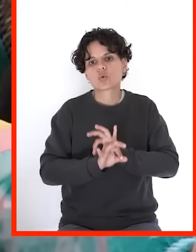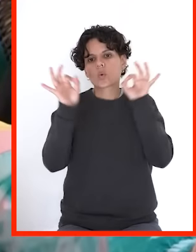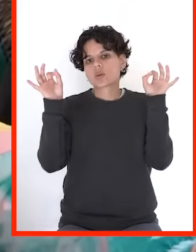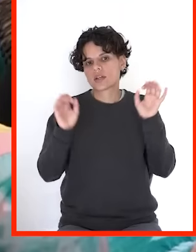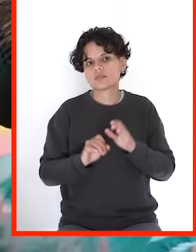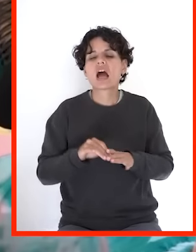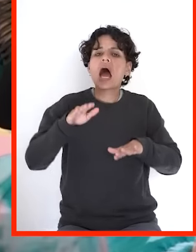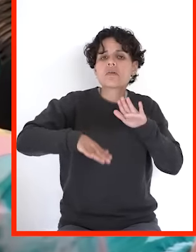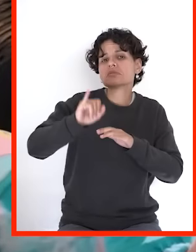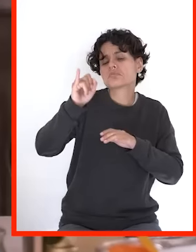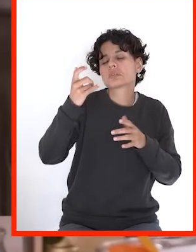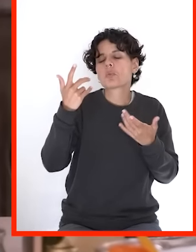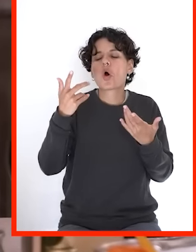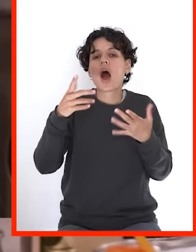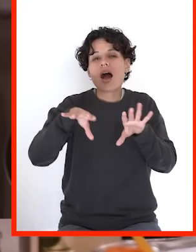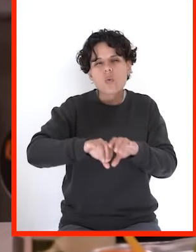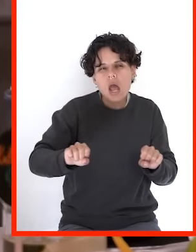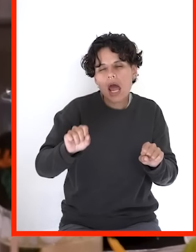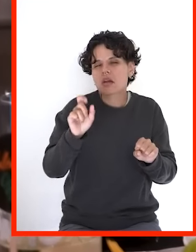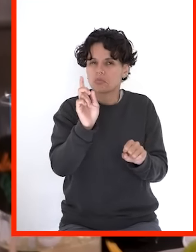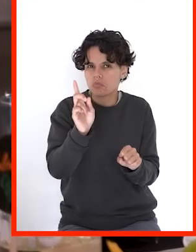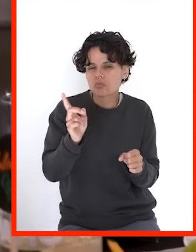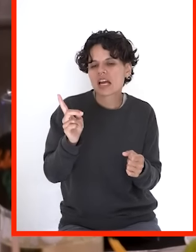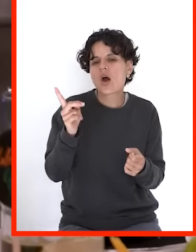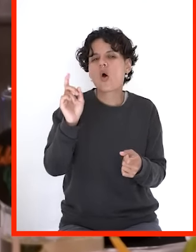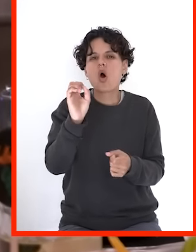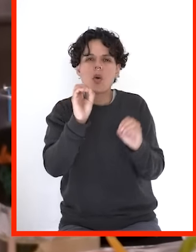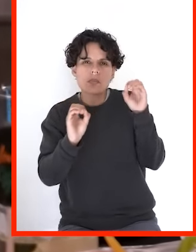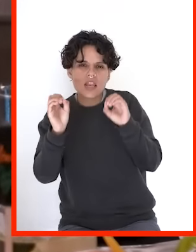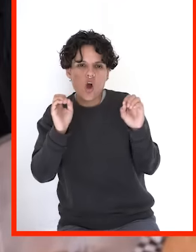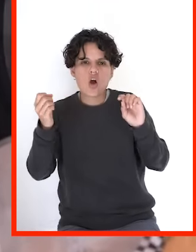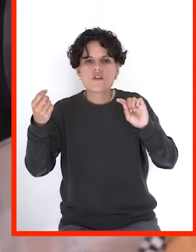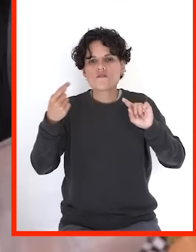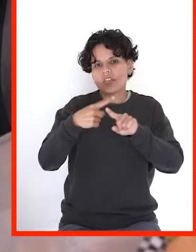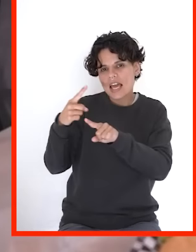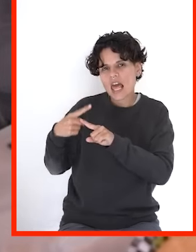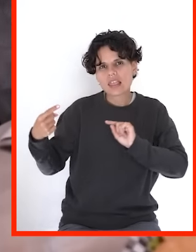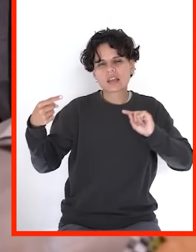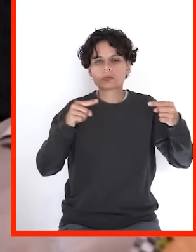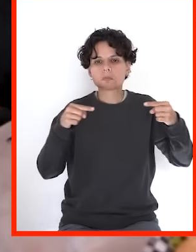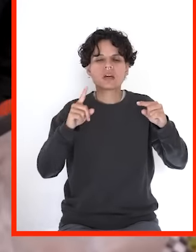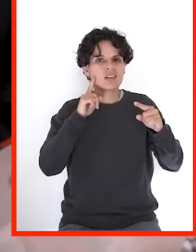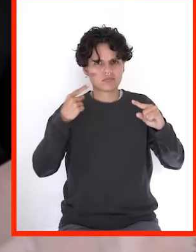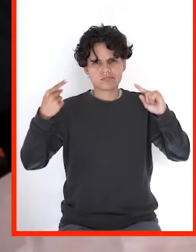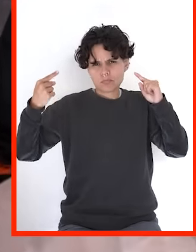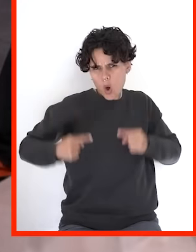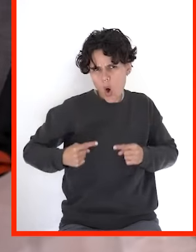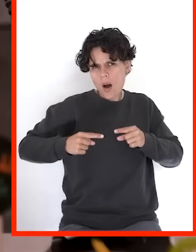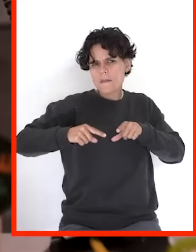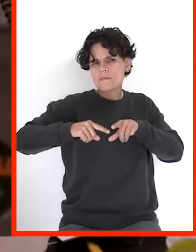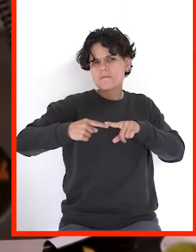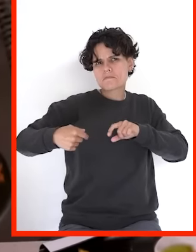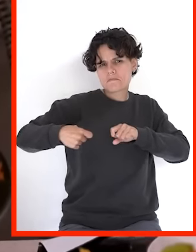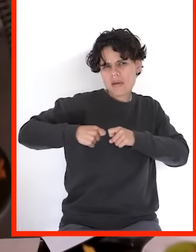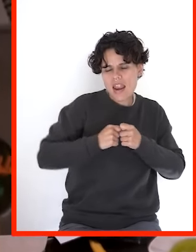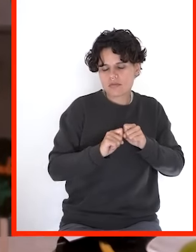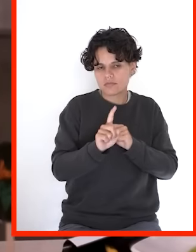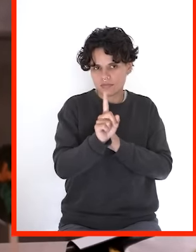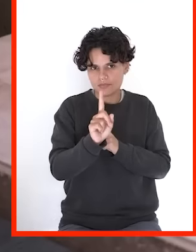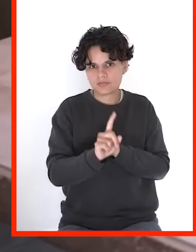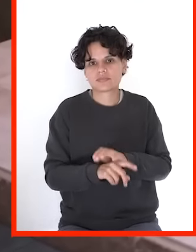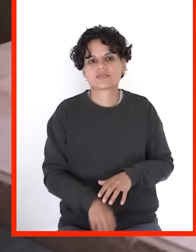como desacuerdos, claro, así creo como... Que esa ya la hablamos, yo creo que curado, ¿no? Sí. No, esa güey ya la hablamos, hace como 5 minutos atrás. ¿Y por qué